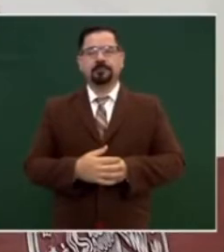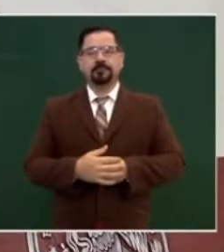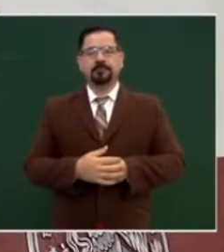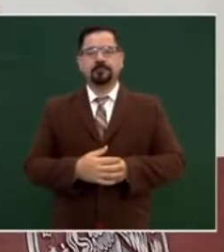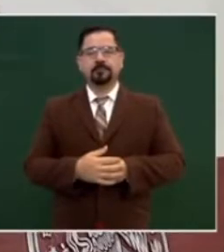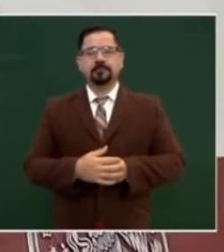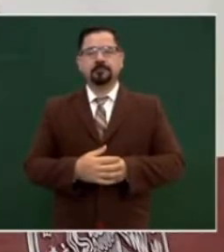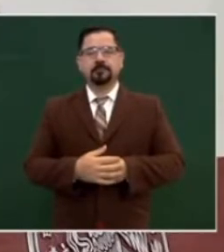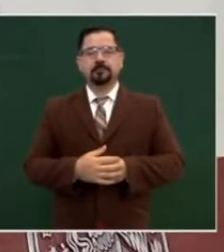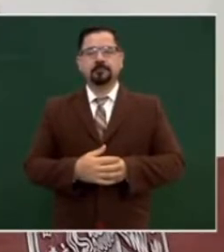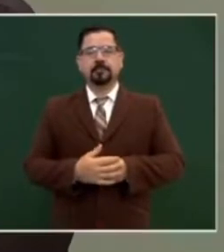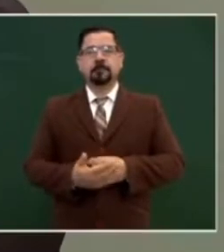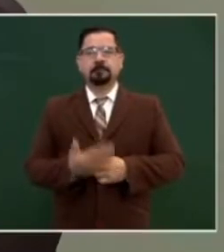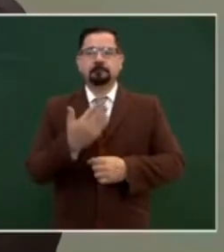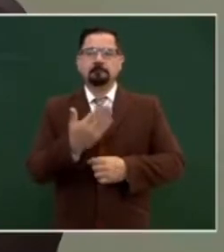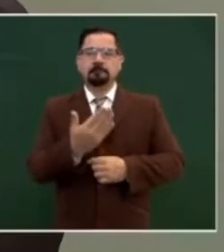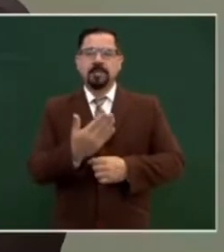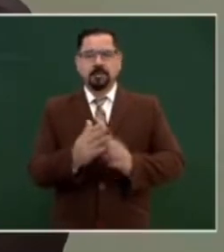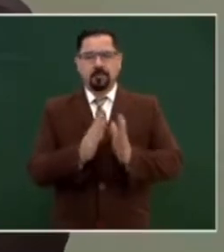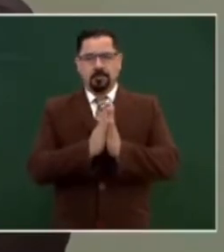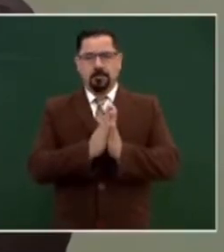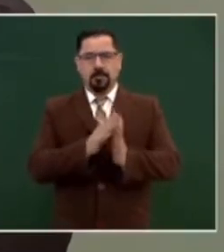soliciten al sat